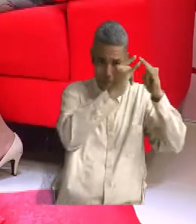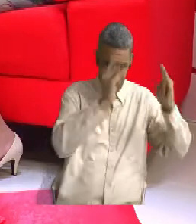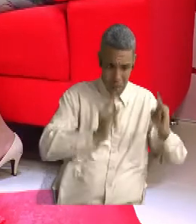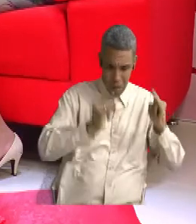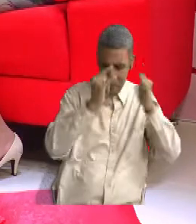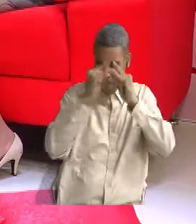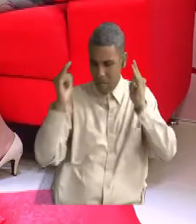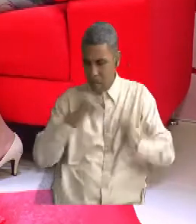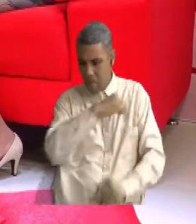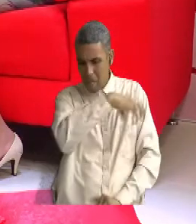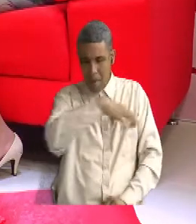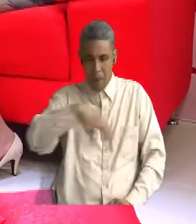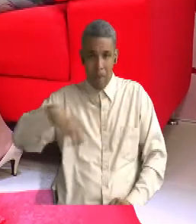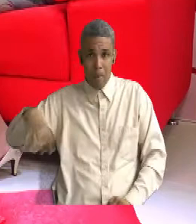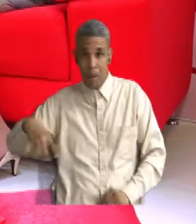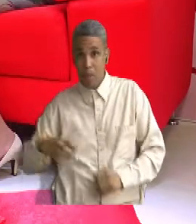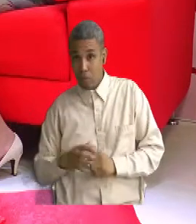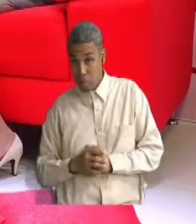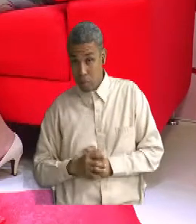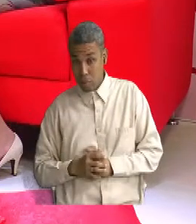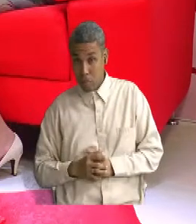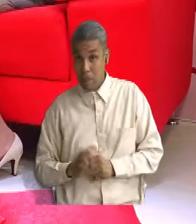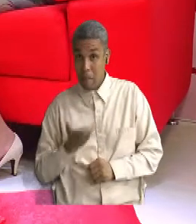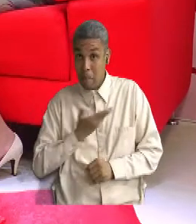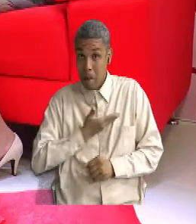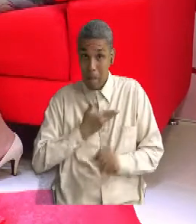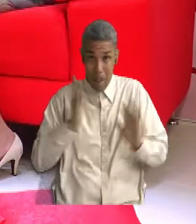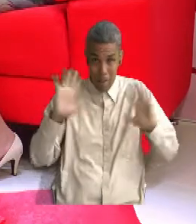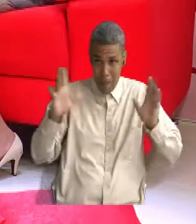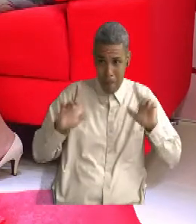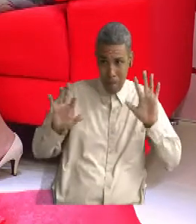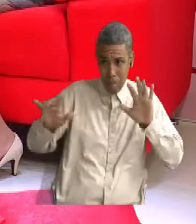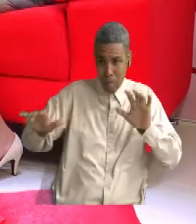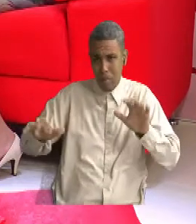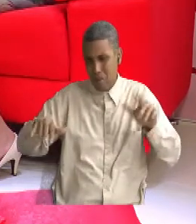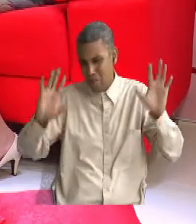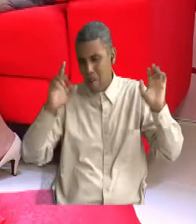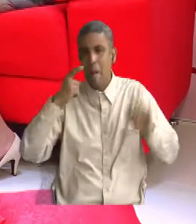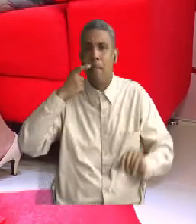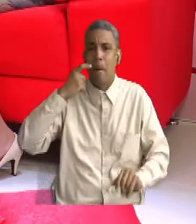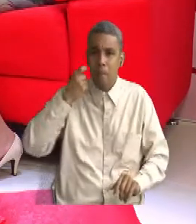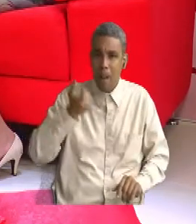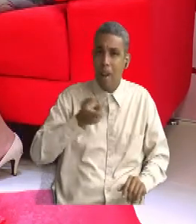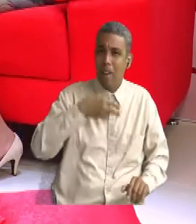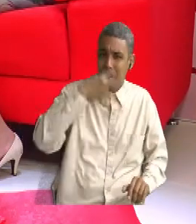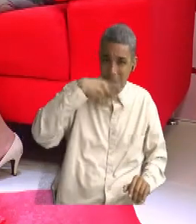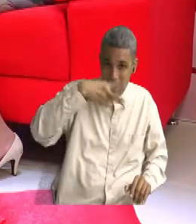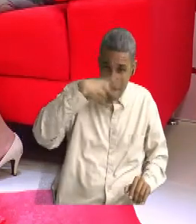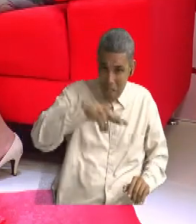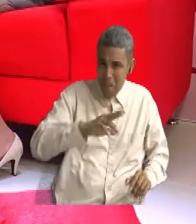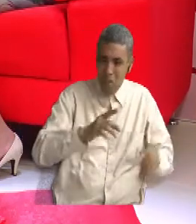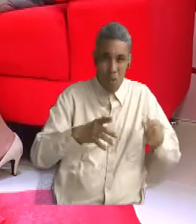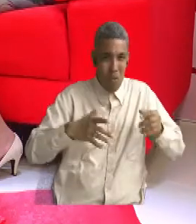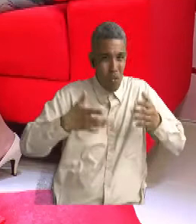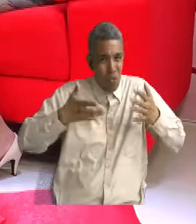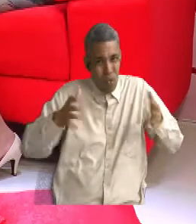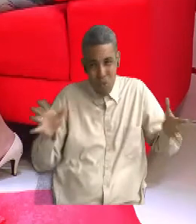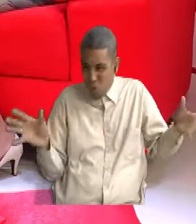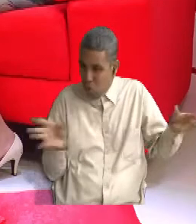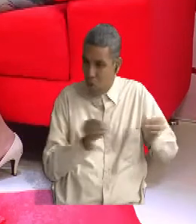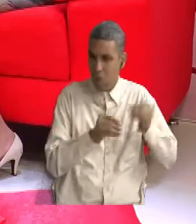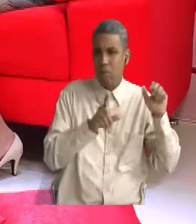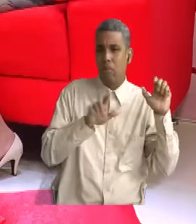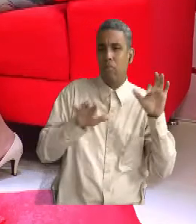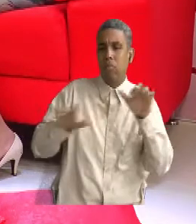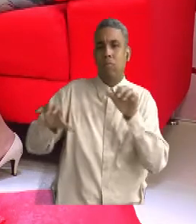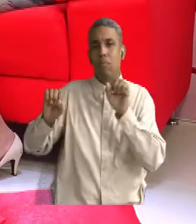ahorita, yo me equivoqué diciendo que las mamás, no, los papás, los hijos, las hijas, vayan a esta tienda para que seleccionen de acuerdo a los gustos de su mamita,